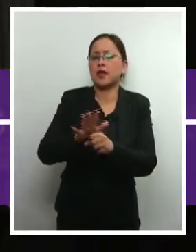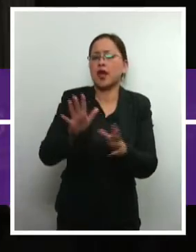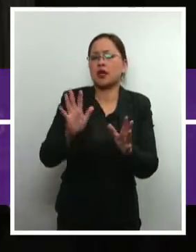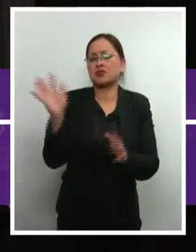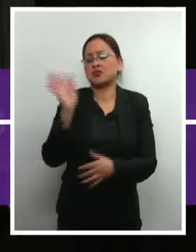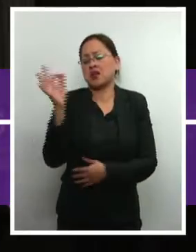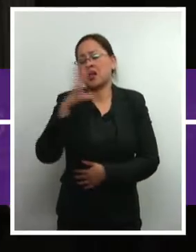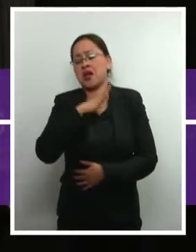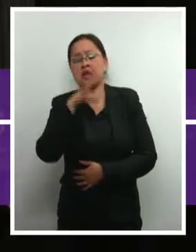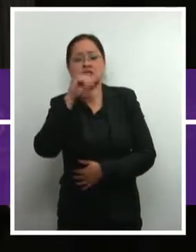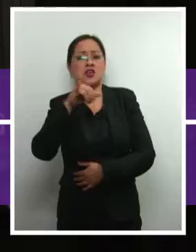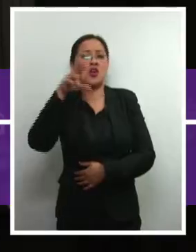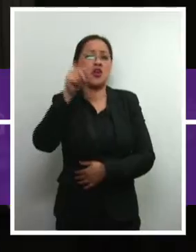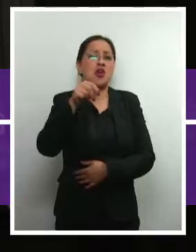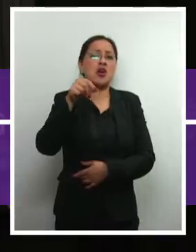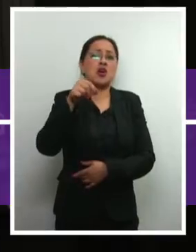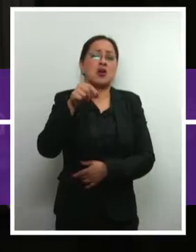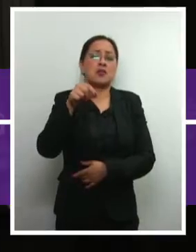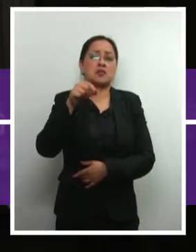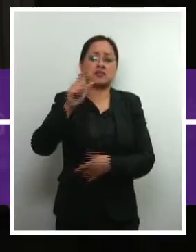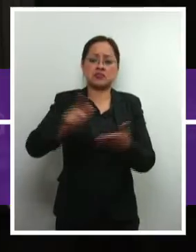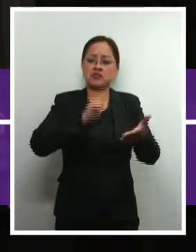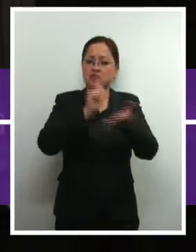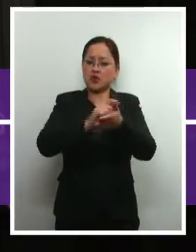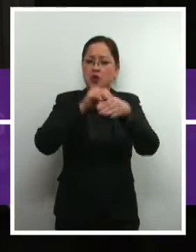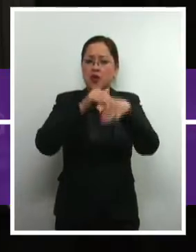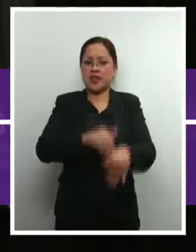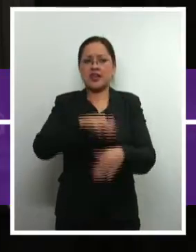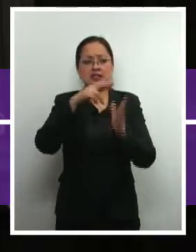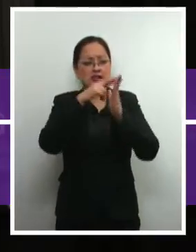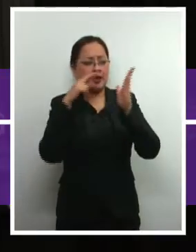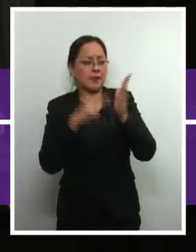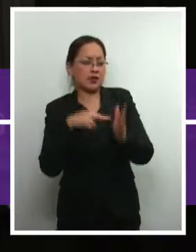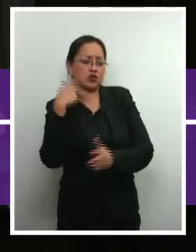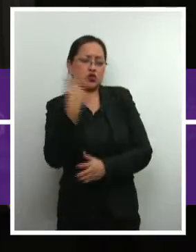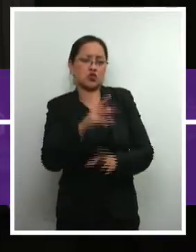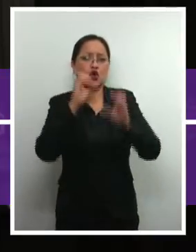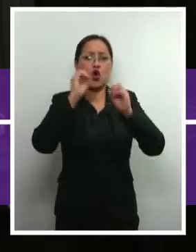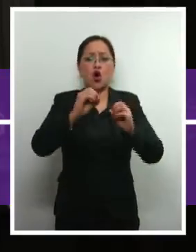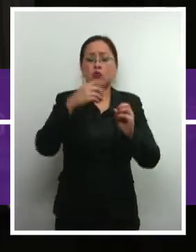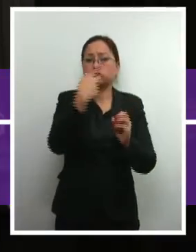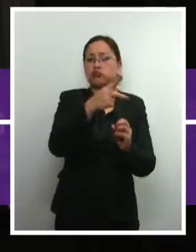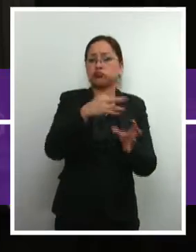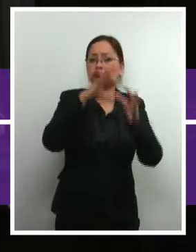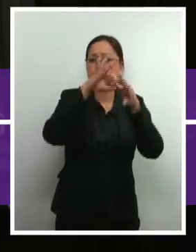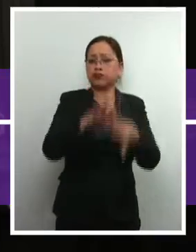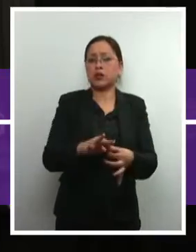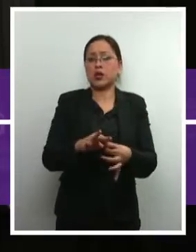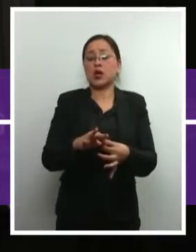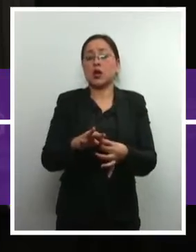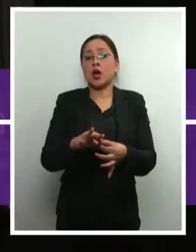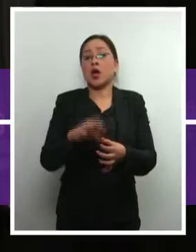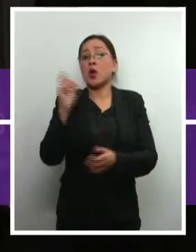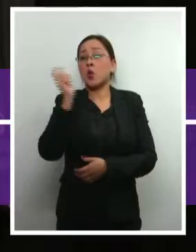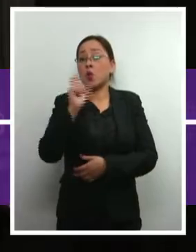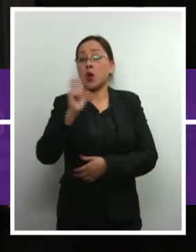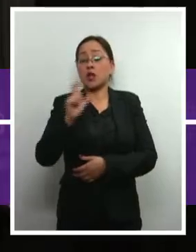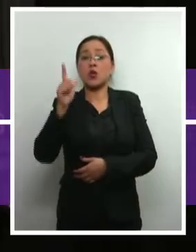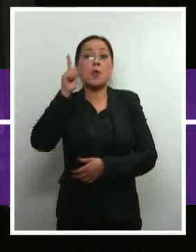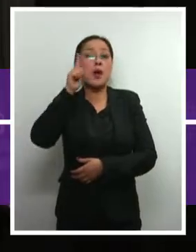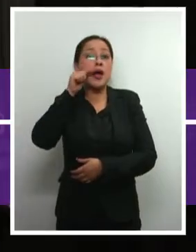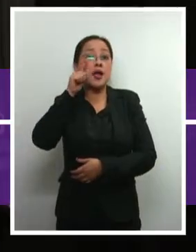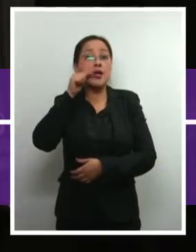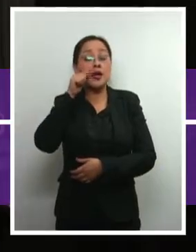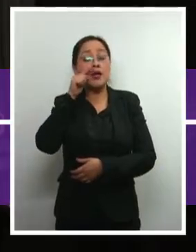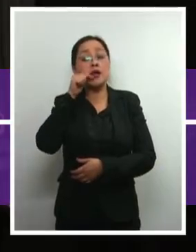no estrictamente legal de acuerdo a lineamientos y al reglamento, pues a partir del día de